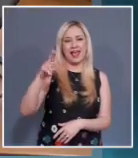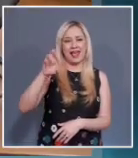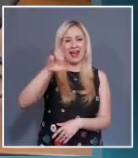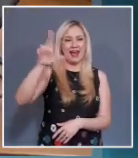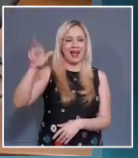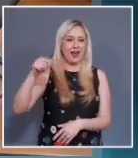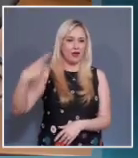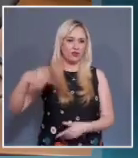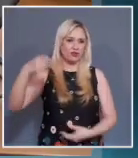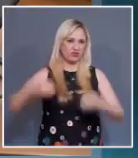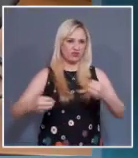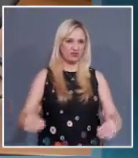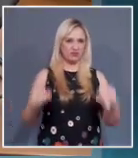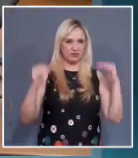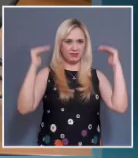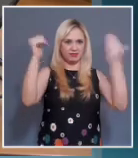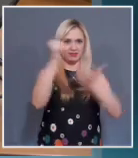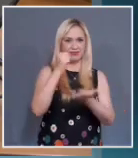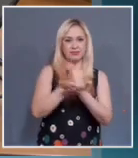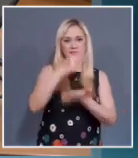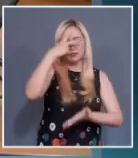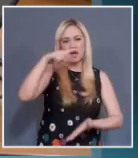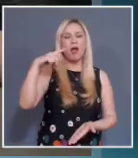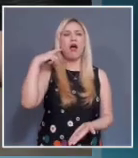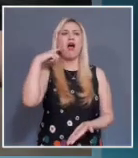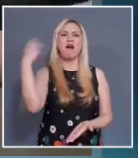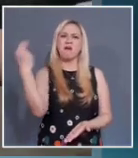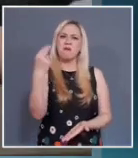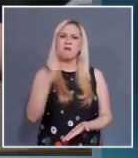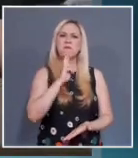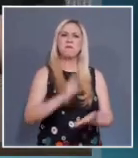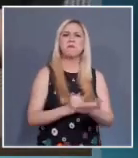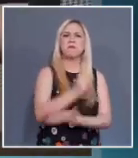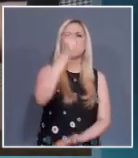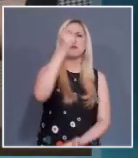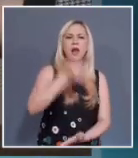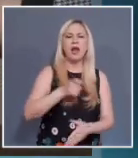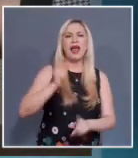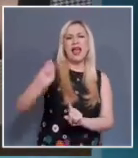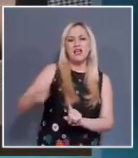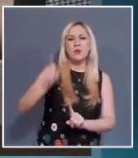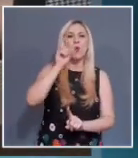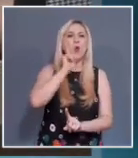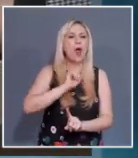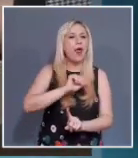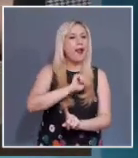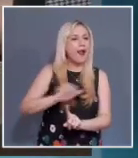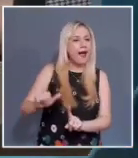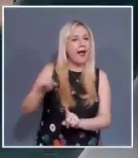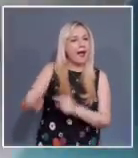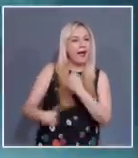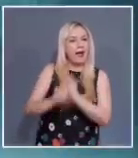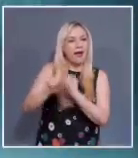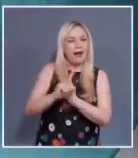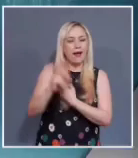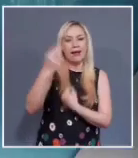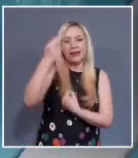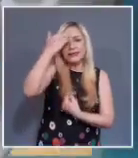de perspectiva de género, ello con el fin de que la sociedad conozca el trabajo que se realiza en esta materia.